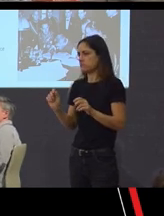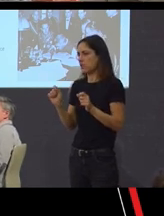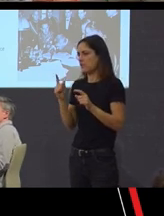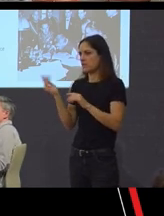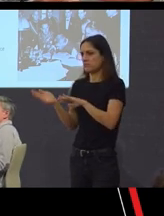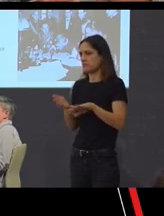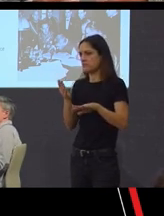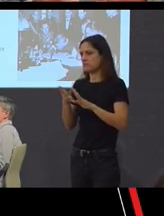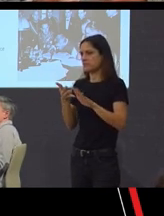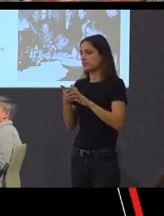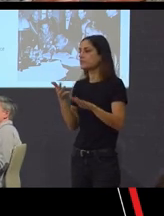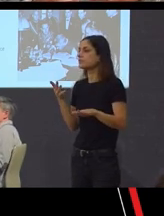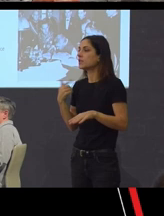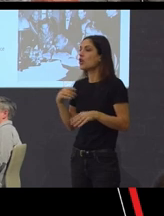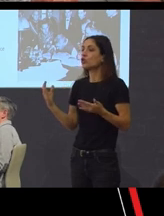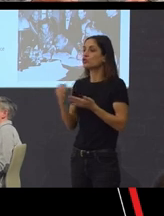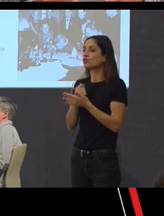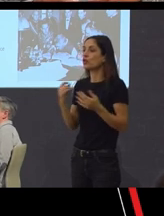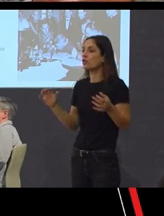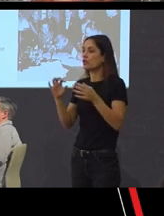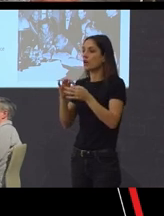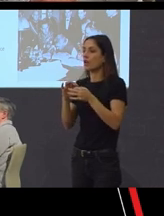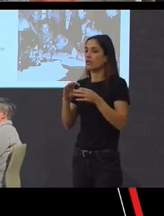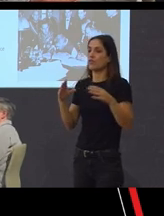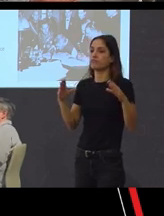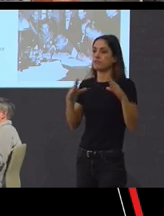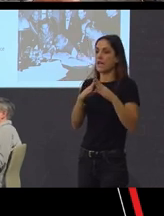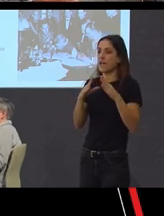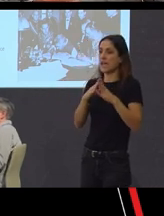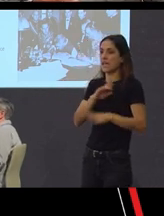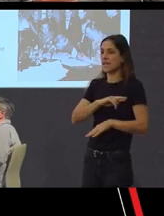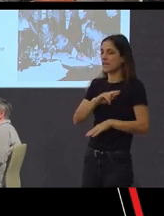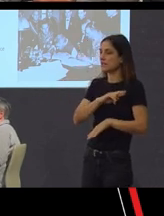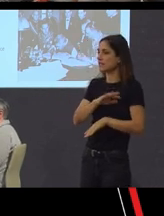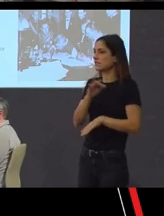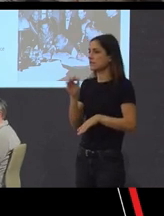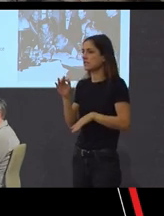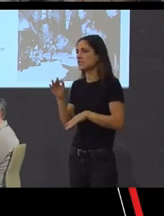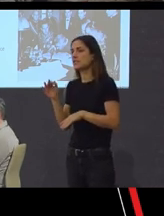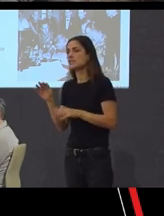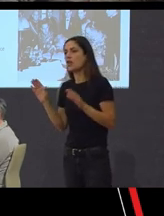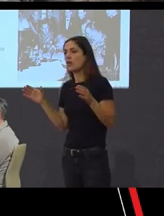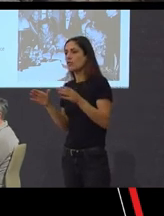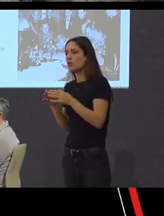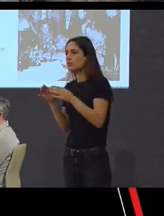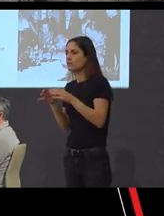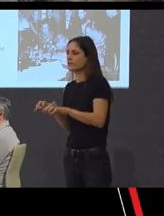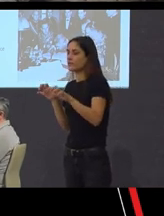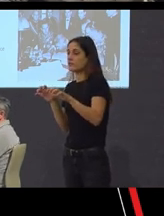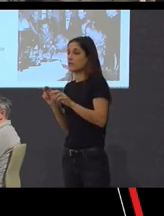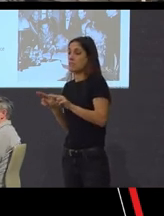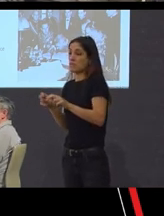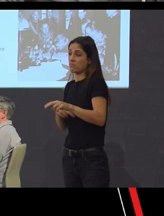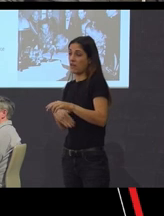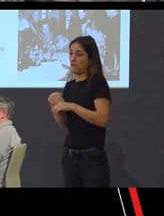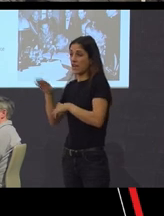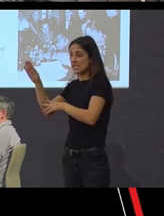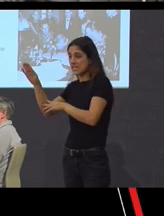identificación de la Iglesia Católica con bando sublevado, con bando. Que un bando fascista inicialmente